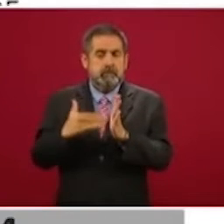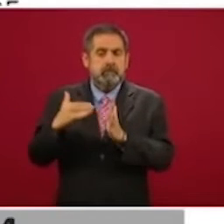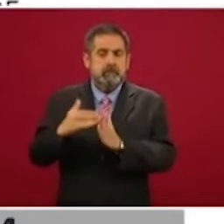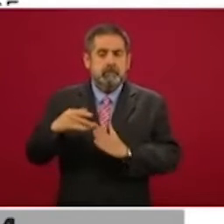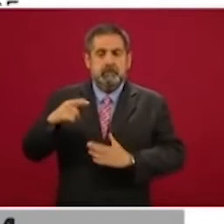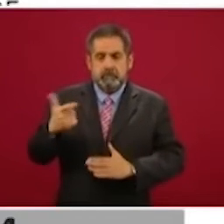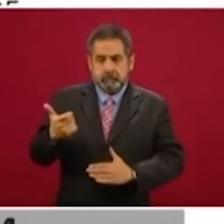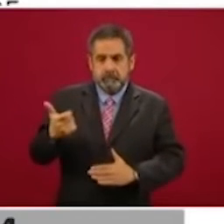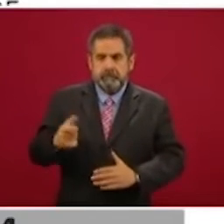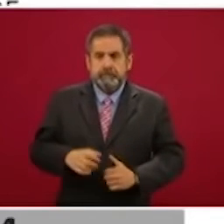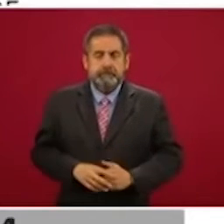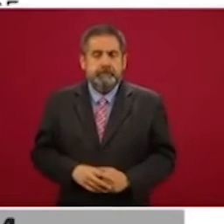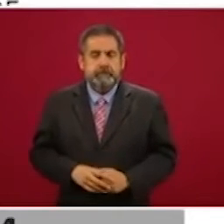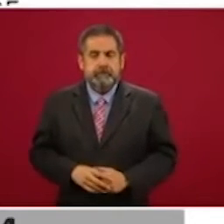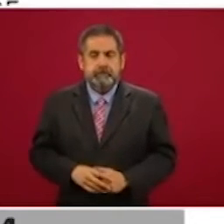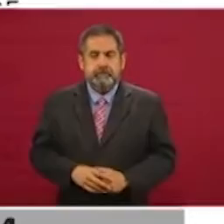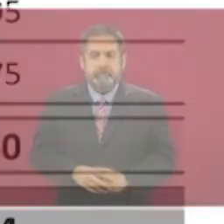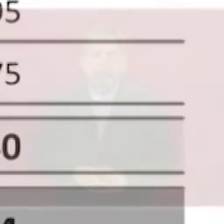pesos